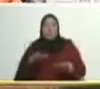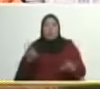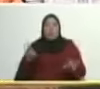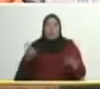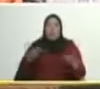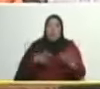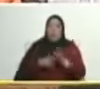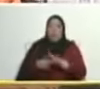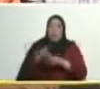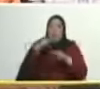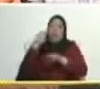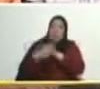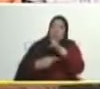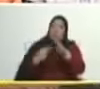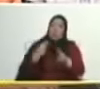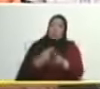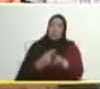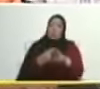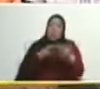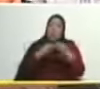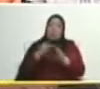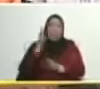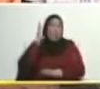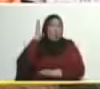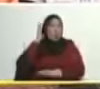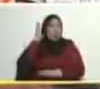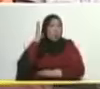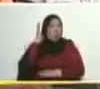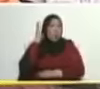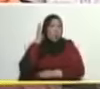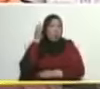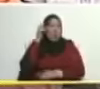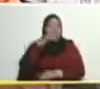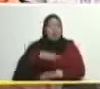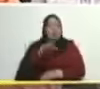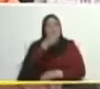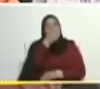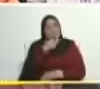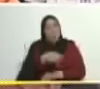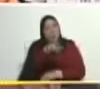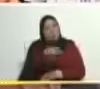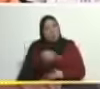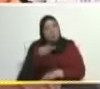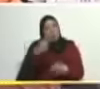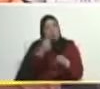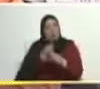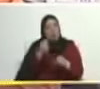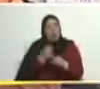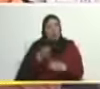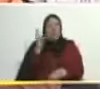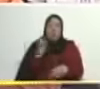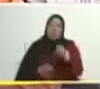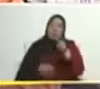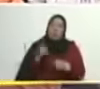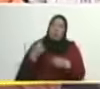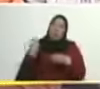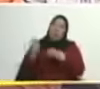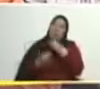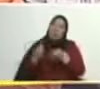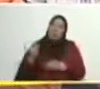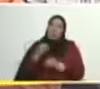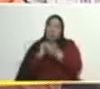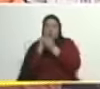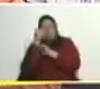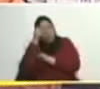crimen contra la conciencia de todas las personas buenas en este mundo. Y algunas veces me pregunto, ¿cómo pueden